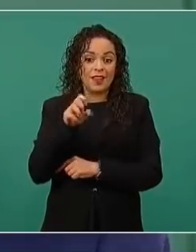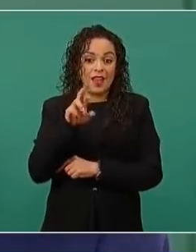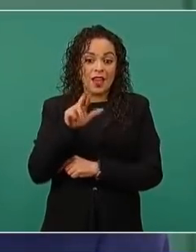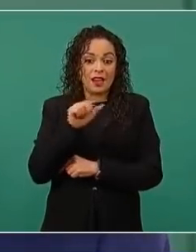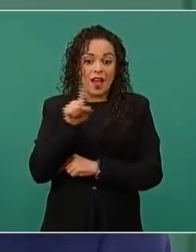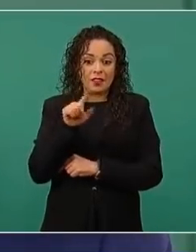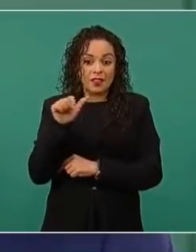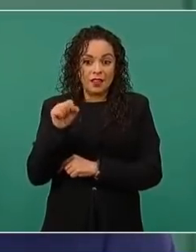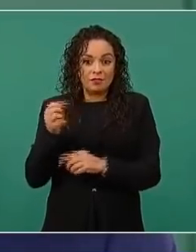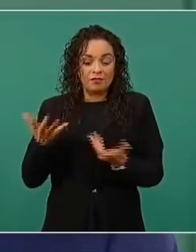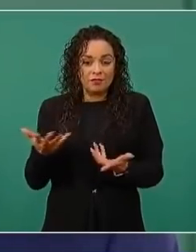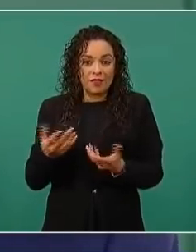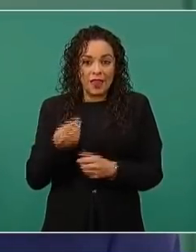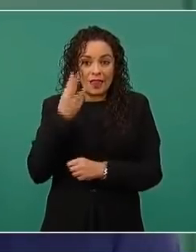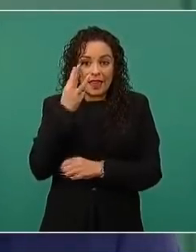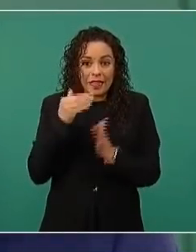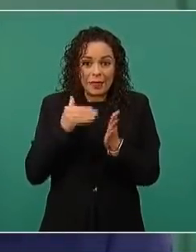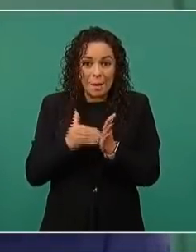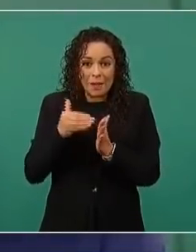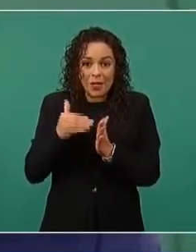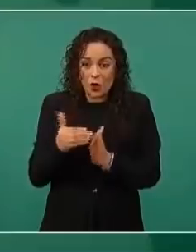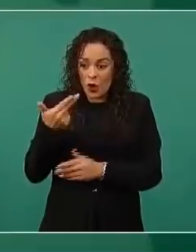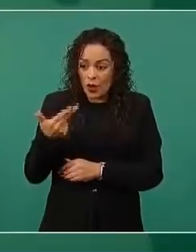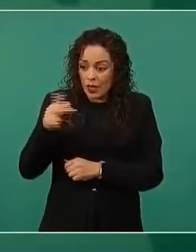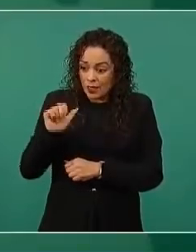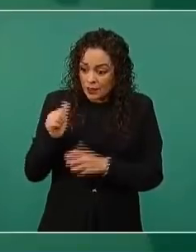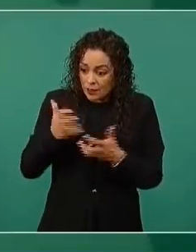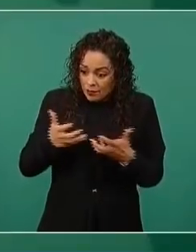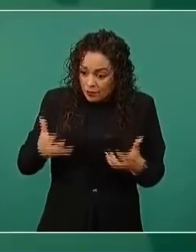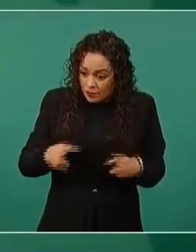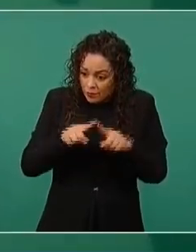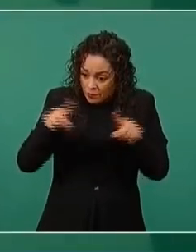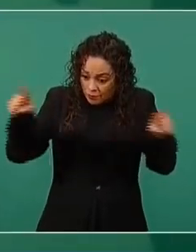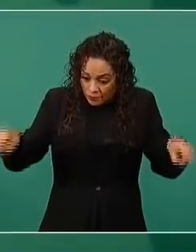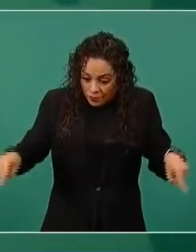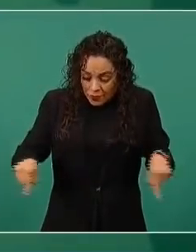3 millones de hectáreas. Por eso se decía,